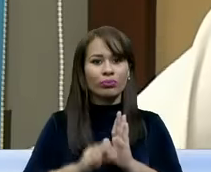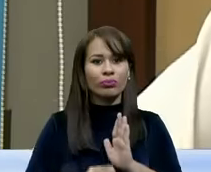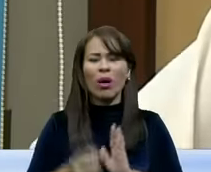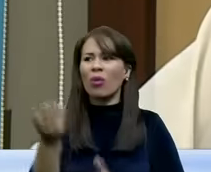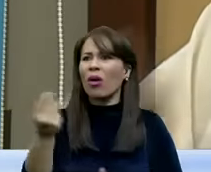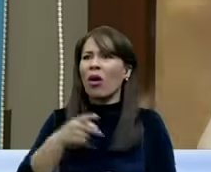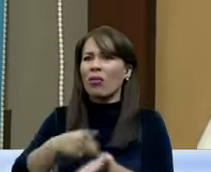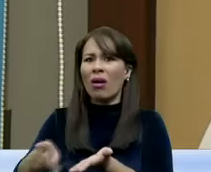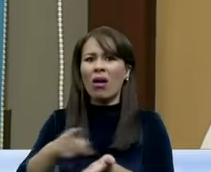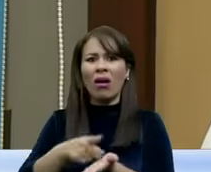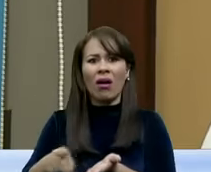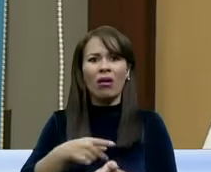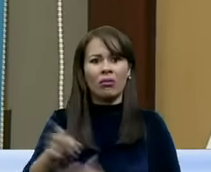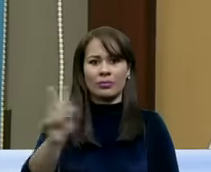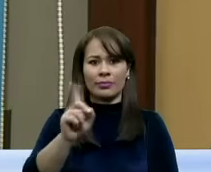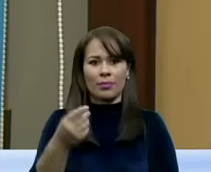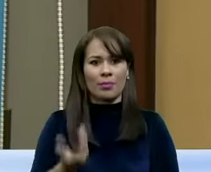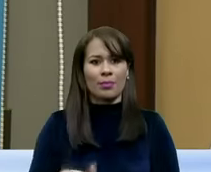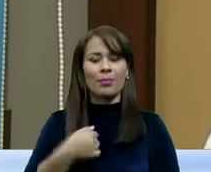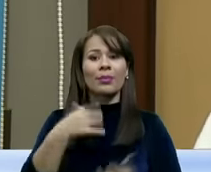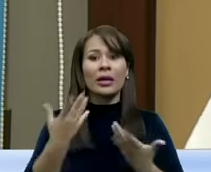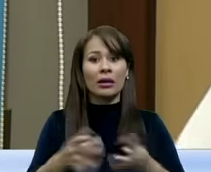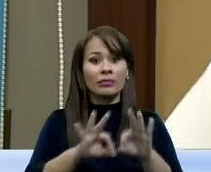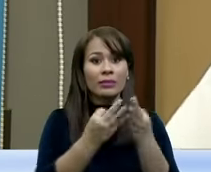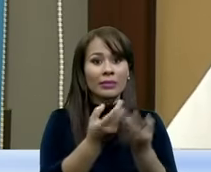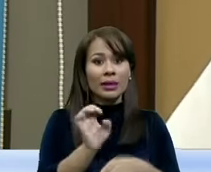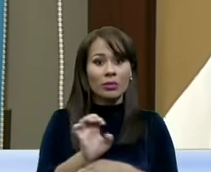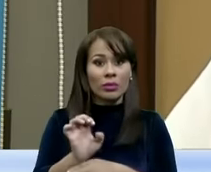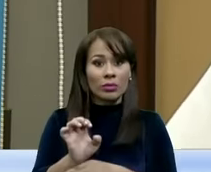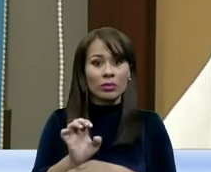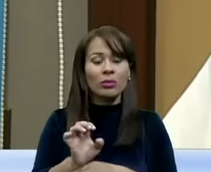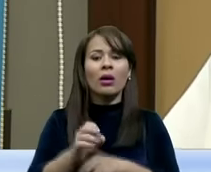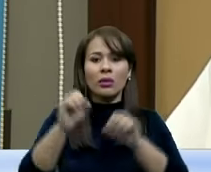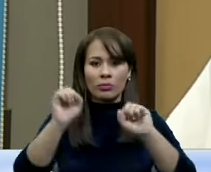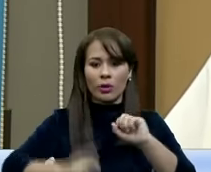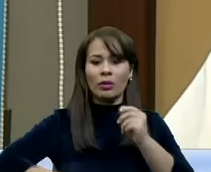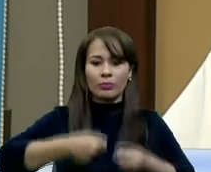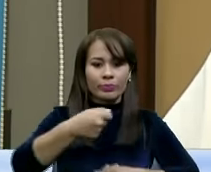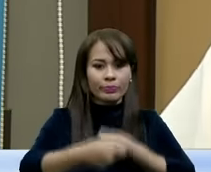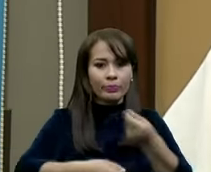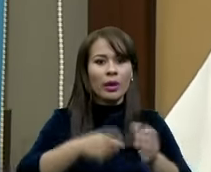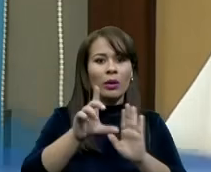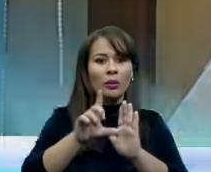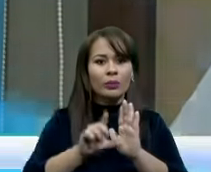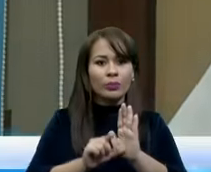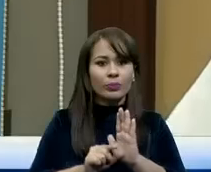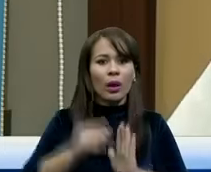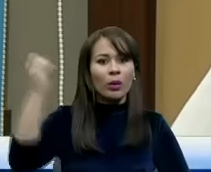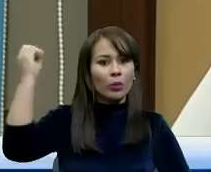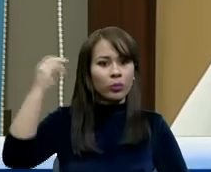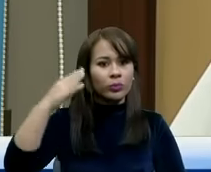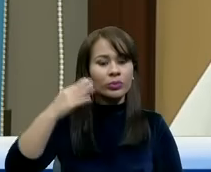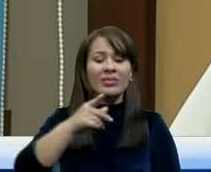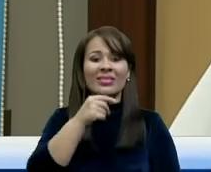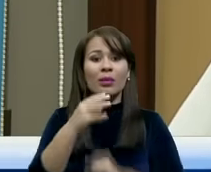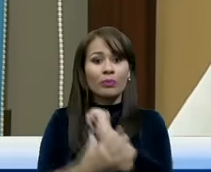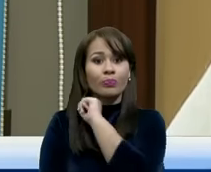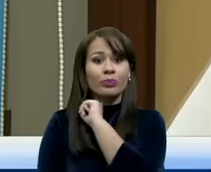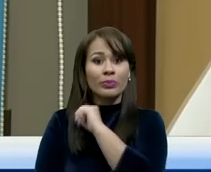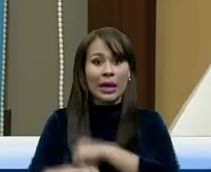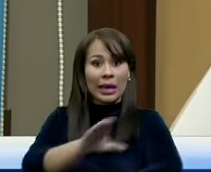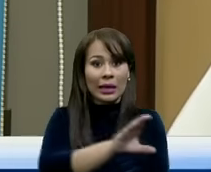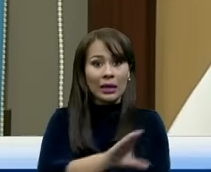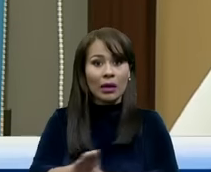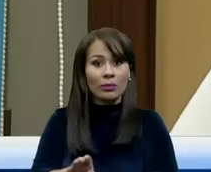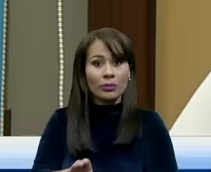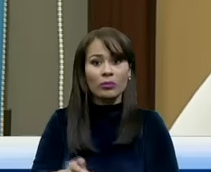de energía eléctrica a las familias ecuatorianas. Ahí se les va a bajar la planilla de luz y a la gente pobre del campo y de la